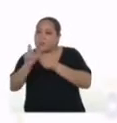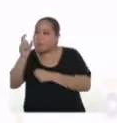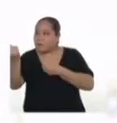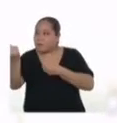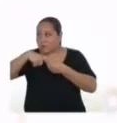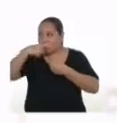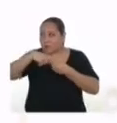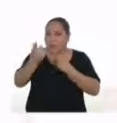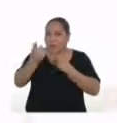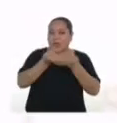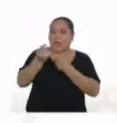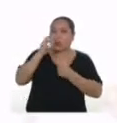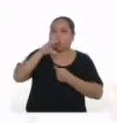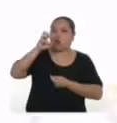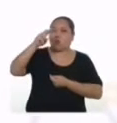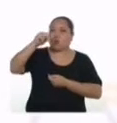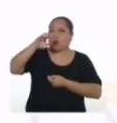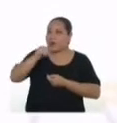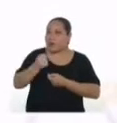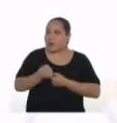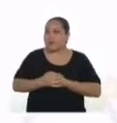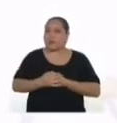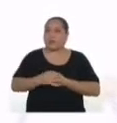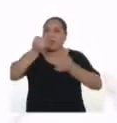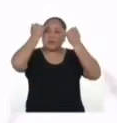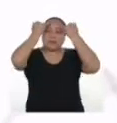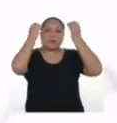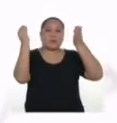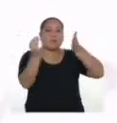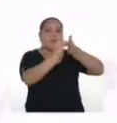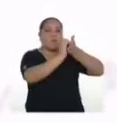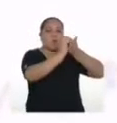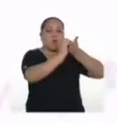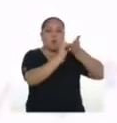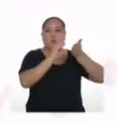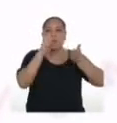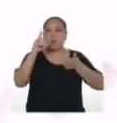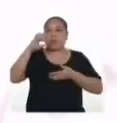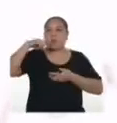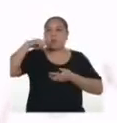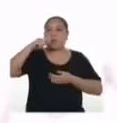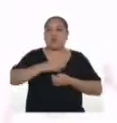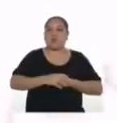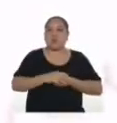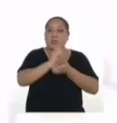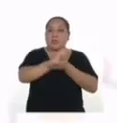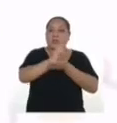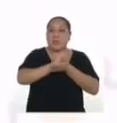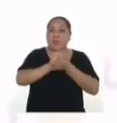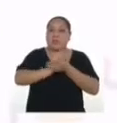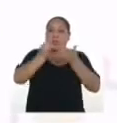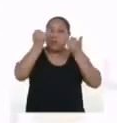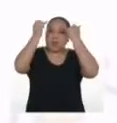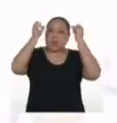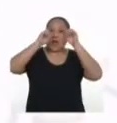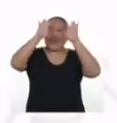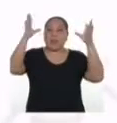población en la gestión de las cuencas. Las ideas que presento en mi díptico se escriben con coherencia y